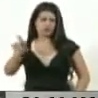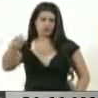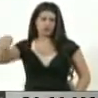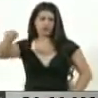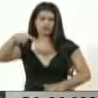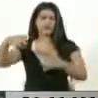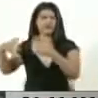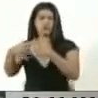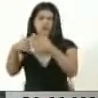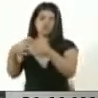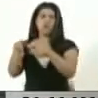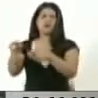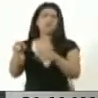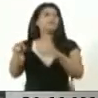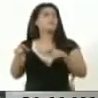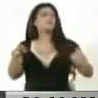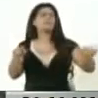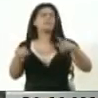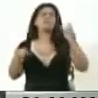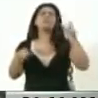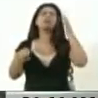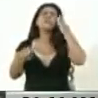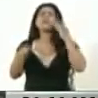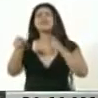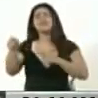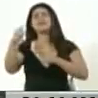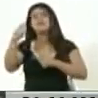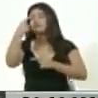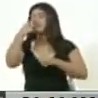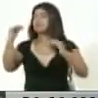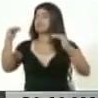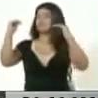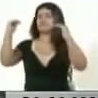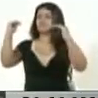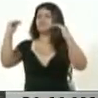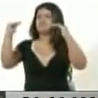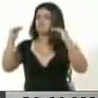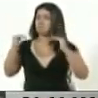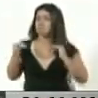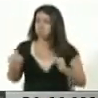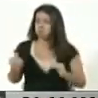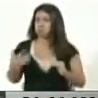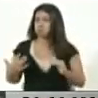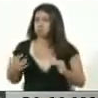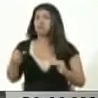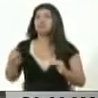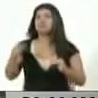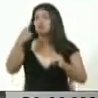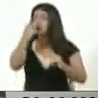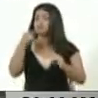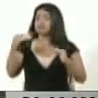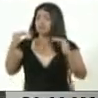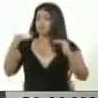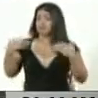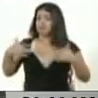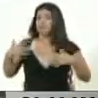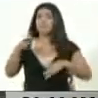no solamente por su baja tacha moral, porque muchos tienen investigaciones. Uno de esos, de los más activistas, fue